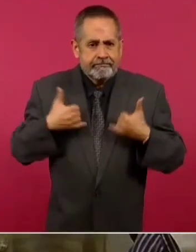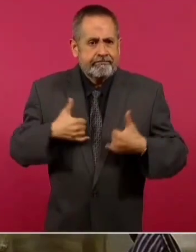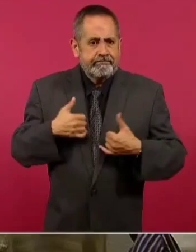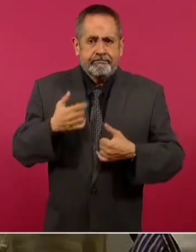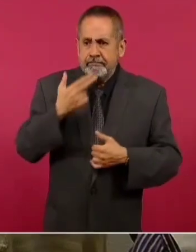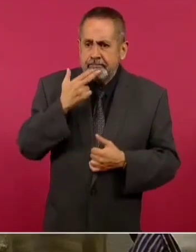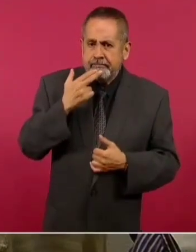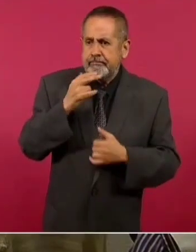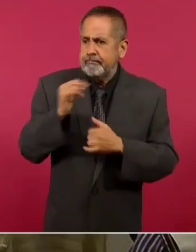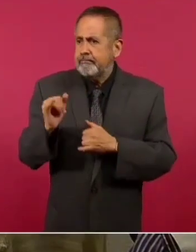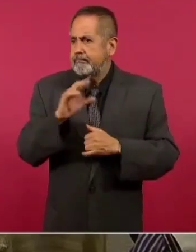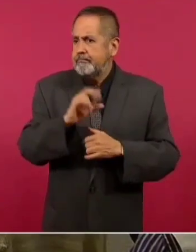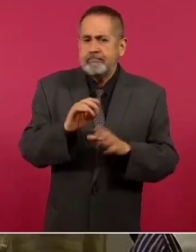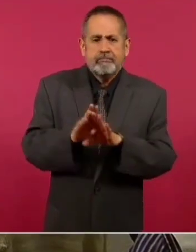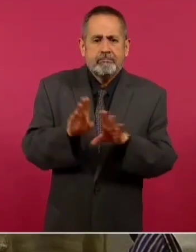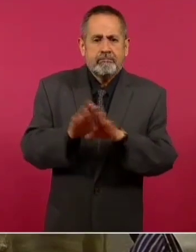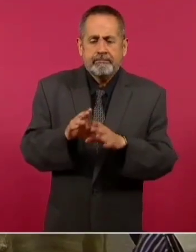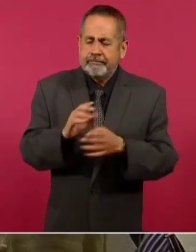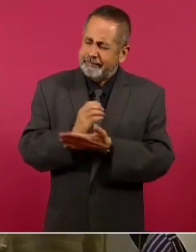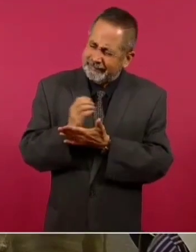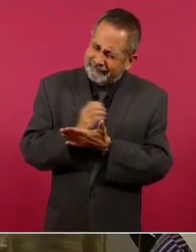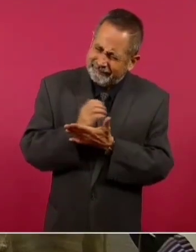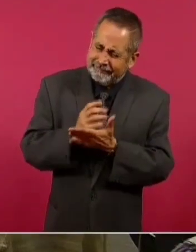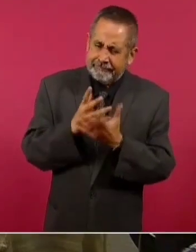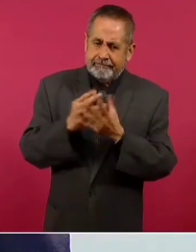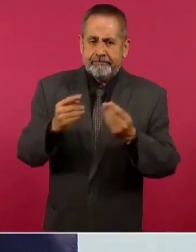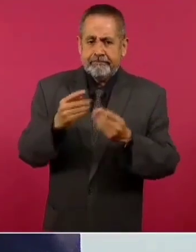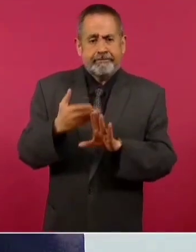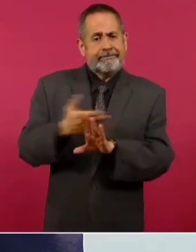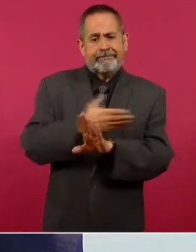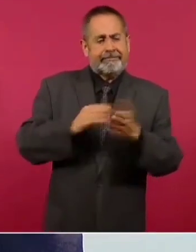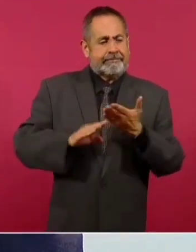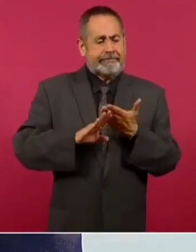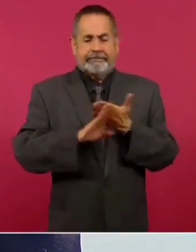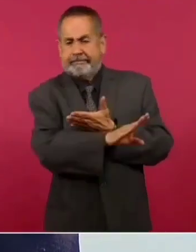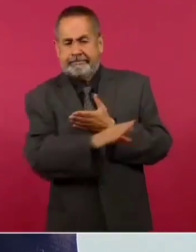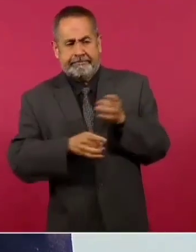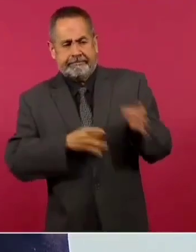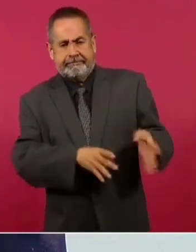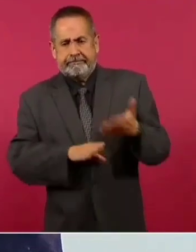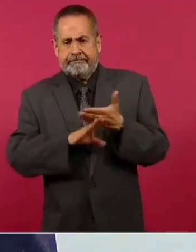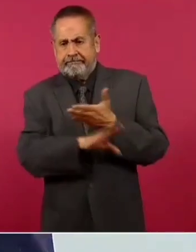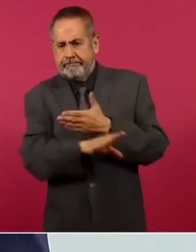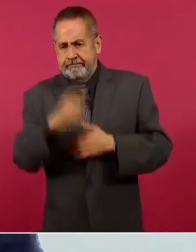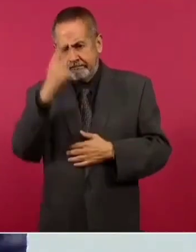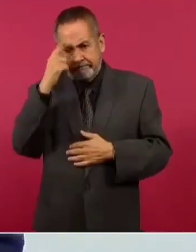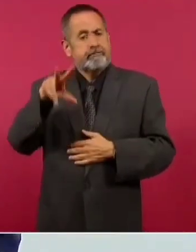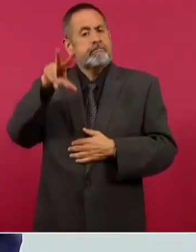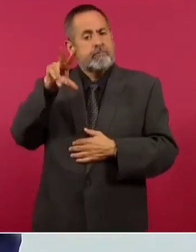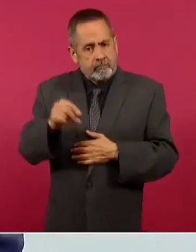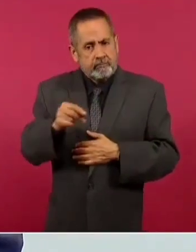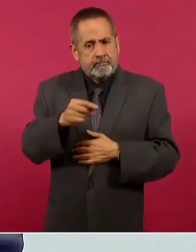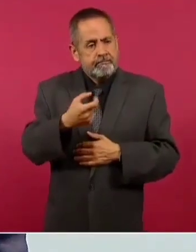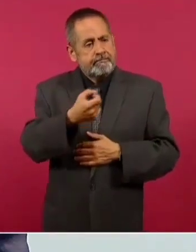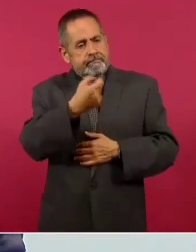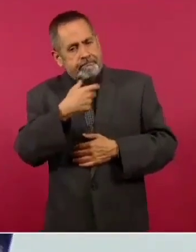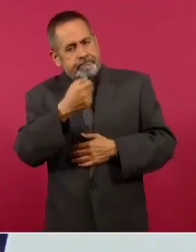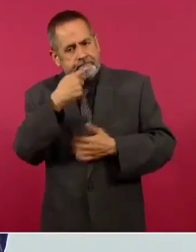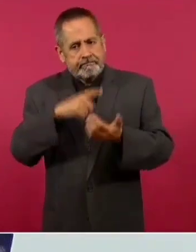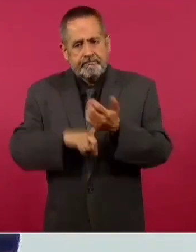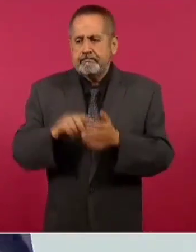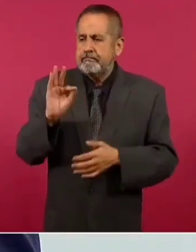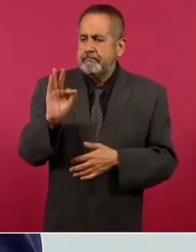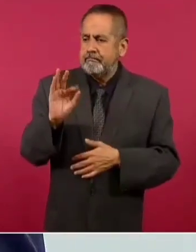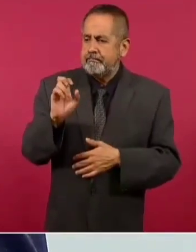a posibilidades de recuperación o de prevención de la adicción y capacitar en tener esas competencias.